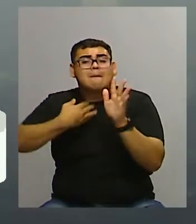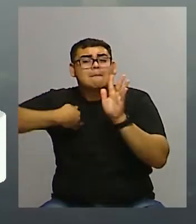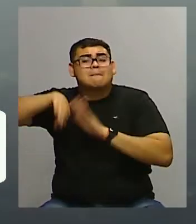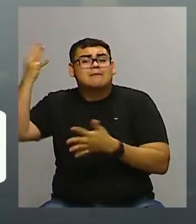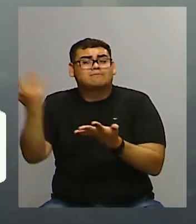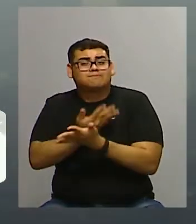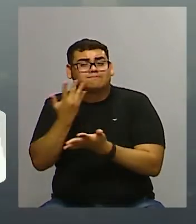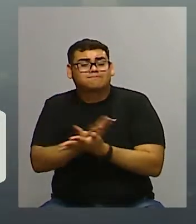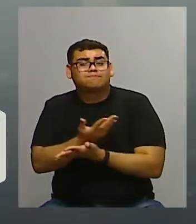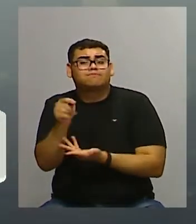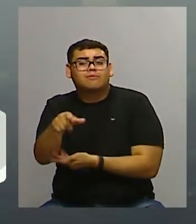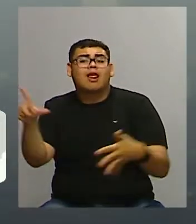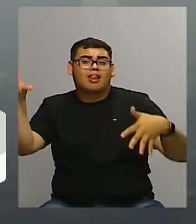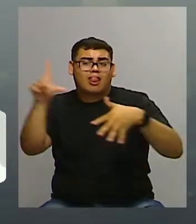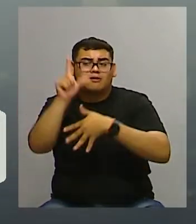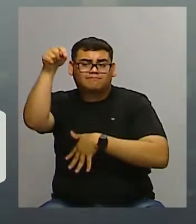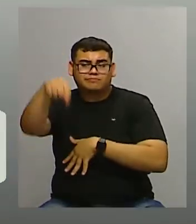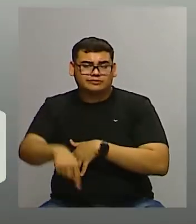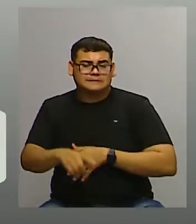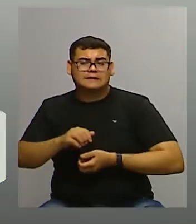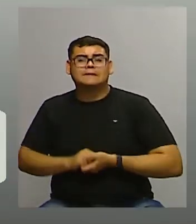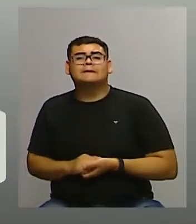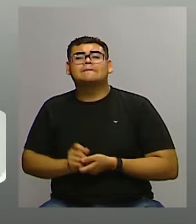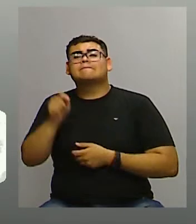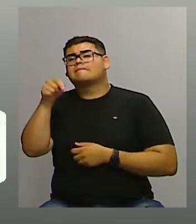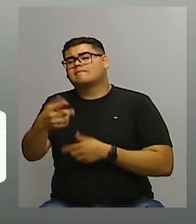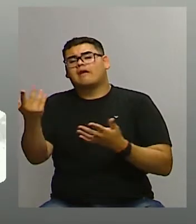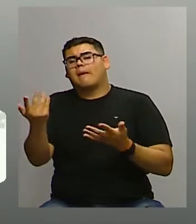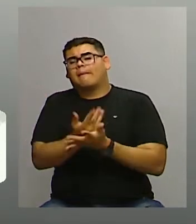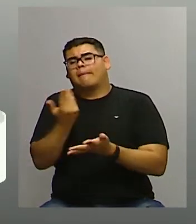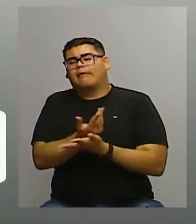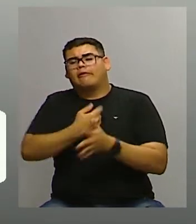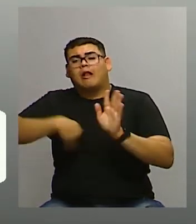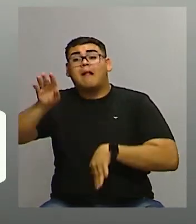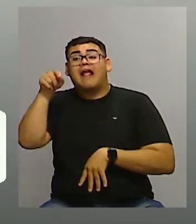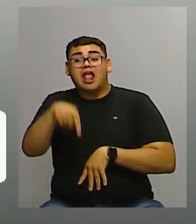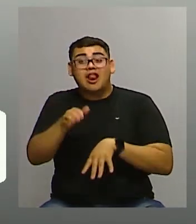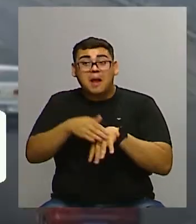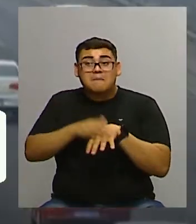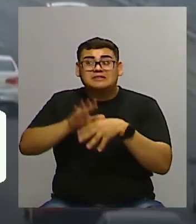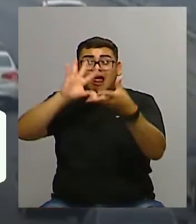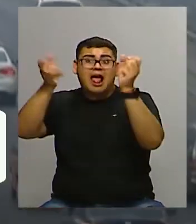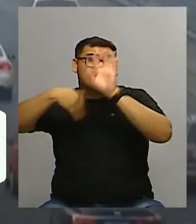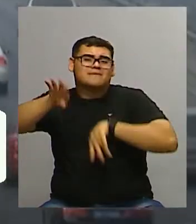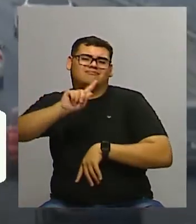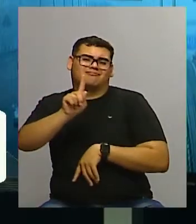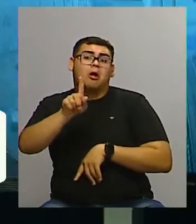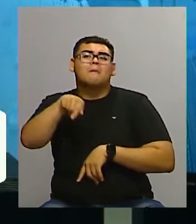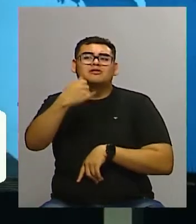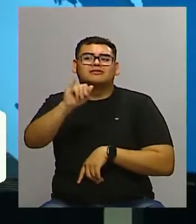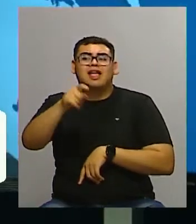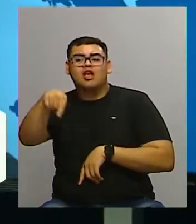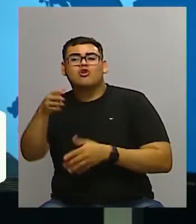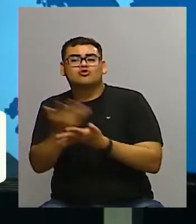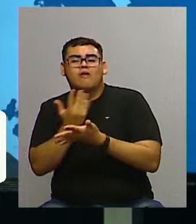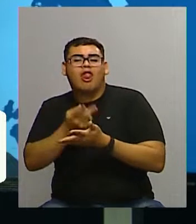hemisferio sur, en vías de desarrollo, que sufren las consecuencias de algo que no generan. que es básicamente los